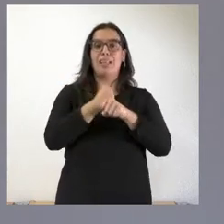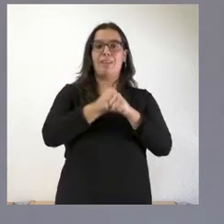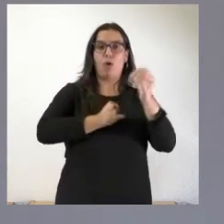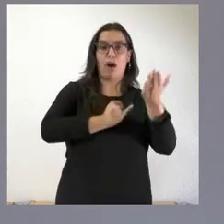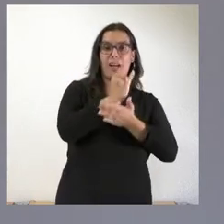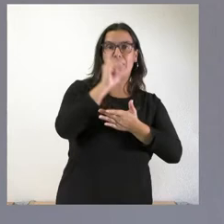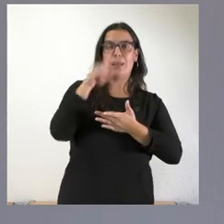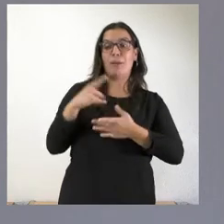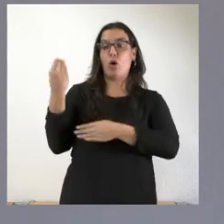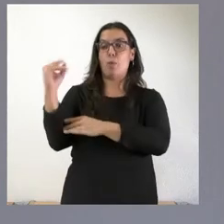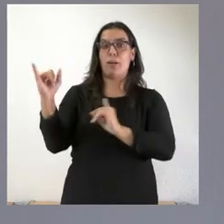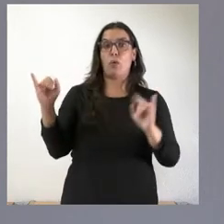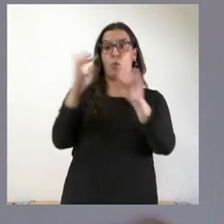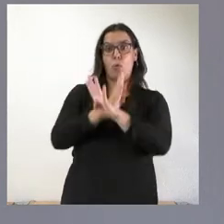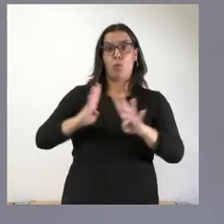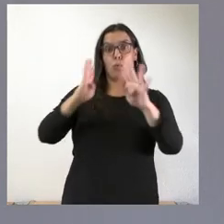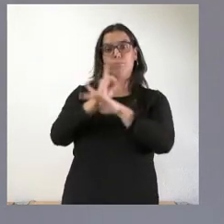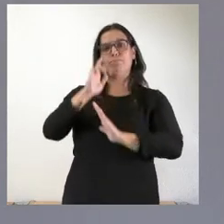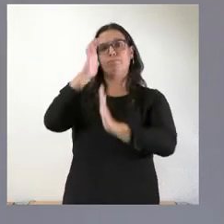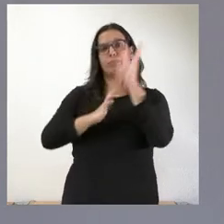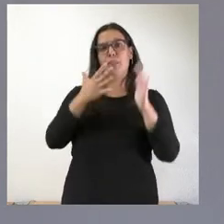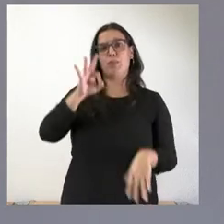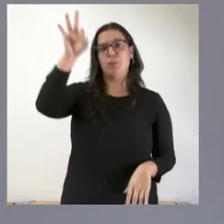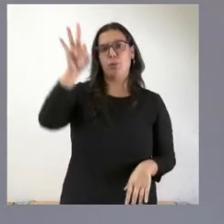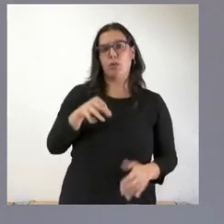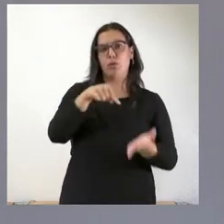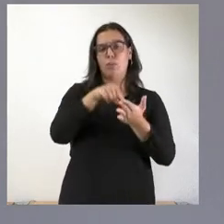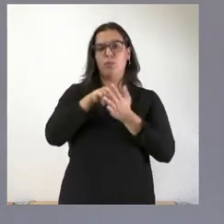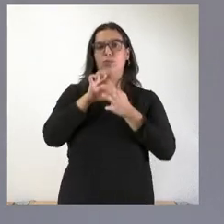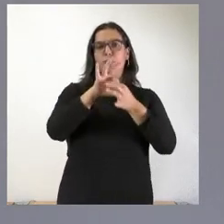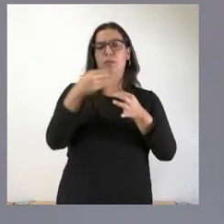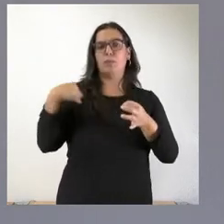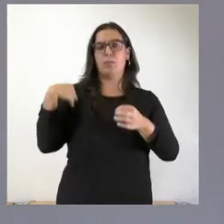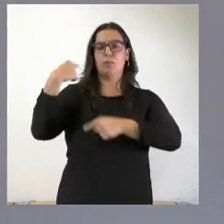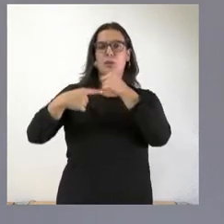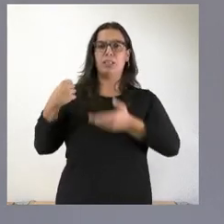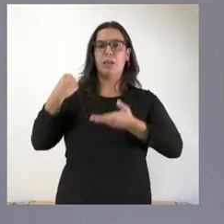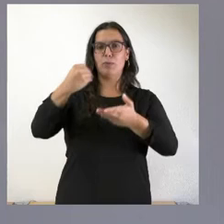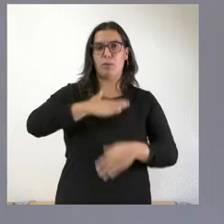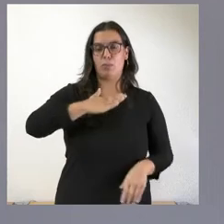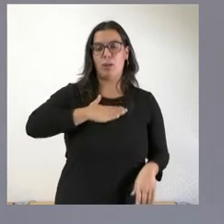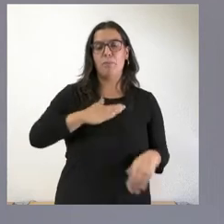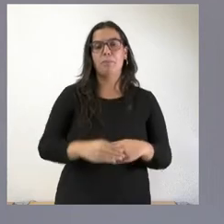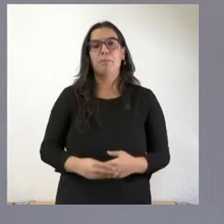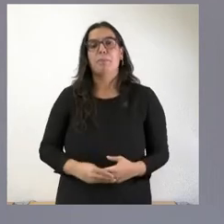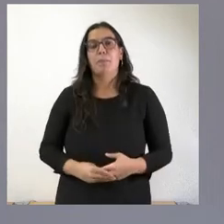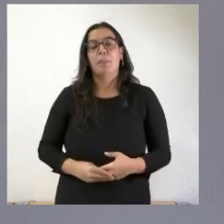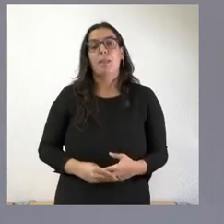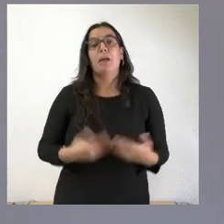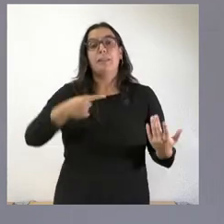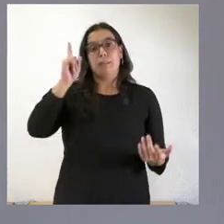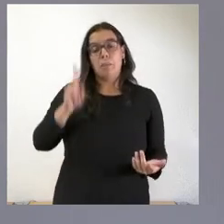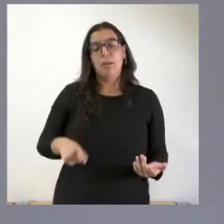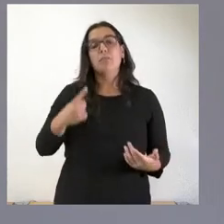con una bajada del 50% en el tipo de gravamen del impuesto sobre transmisiones patrimoniales. Y, asimismo, el